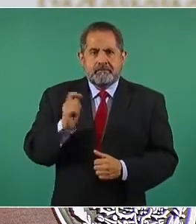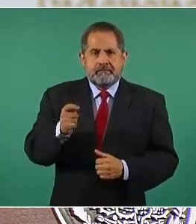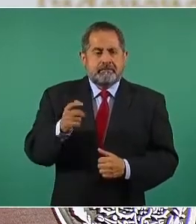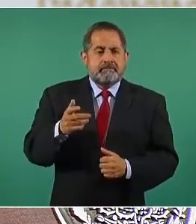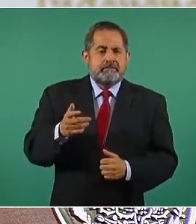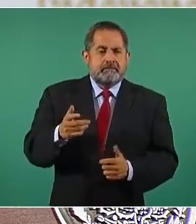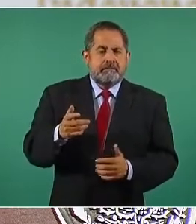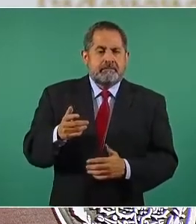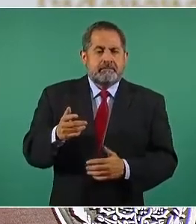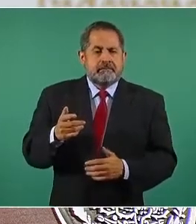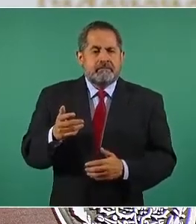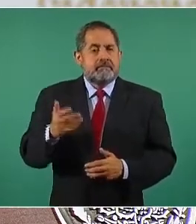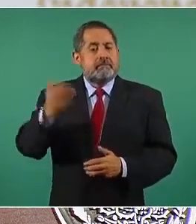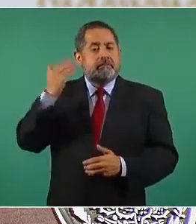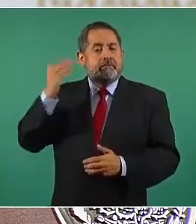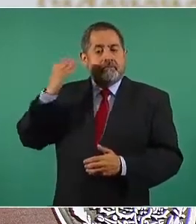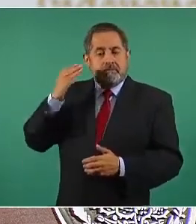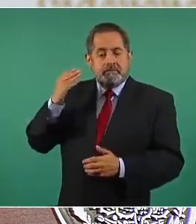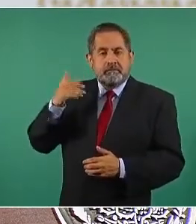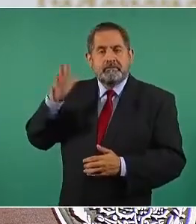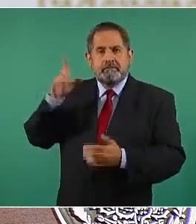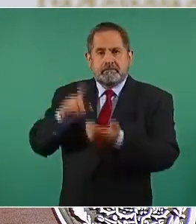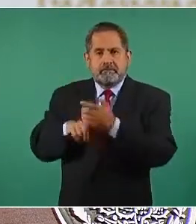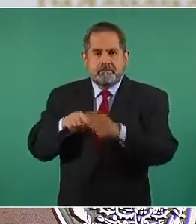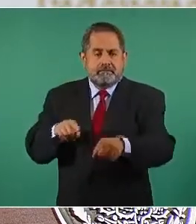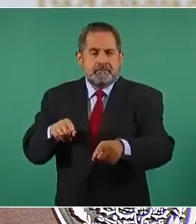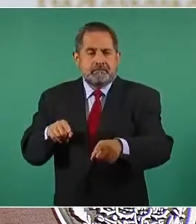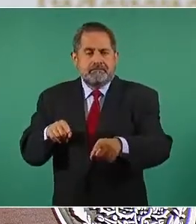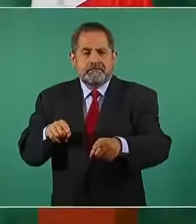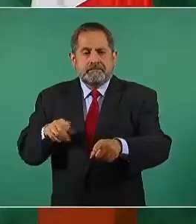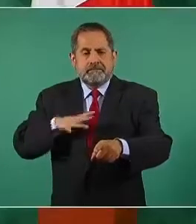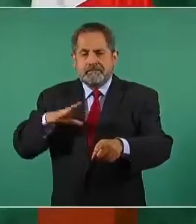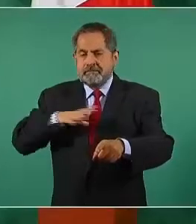Antes había un teléfono